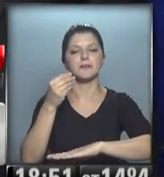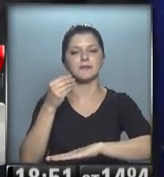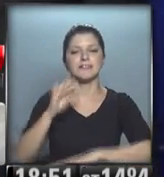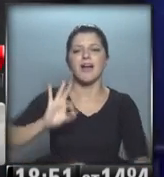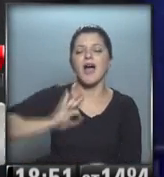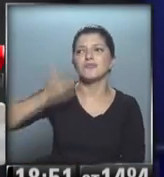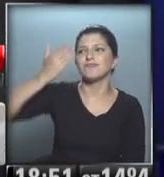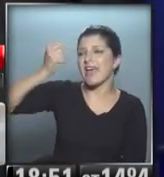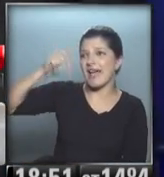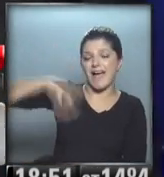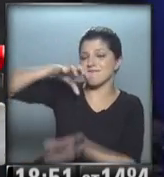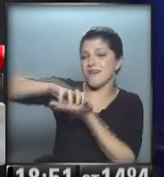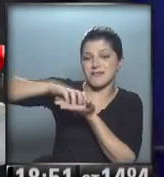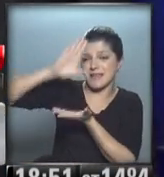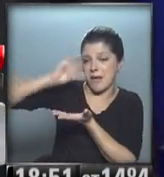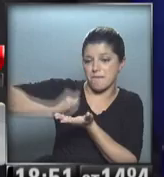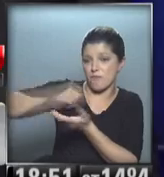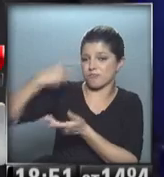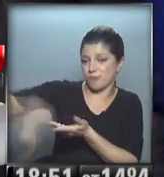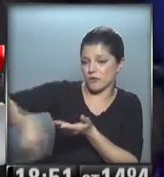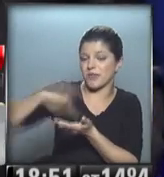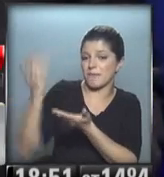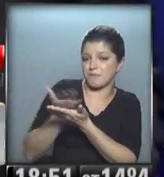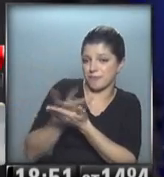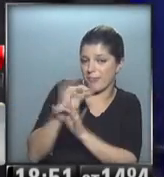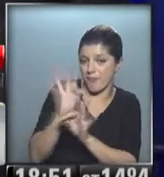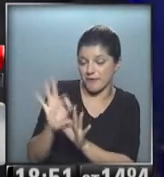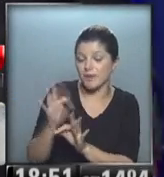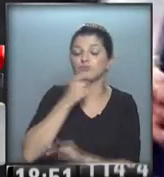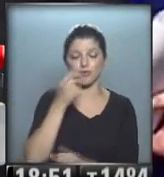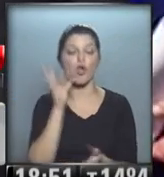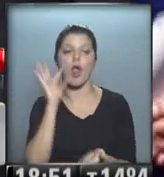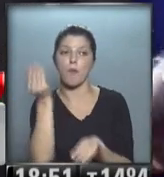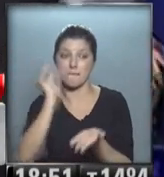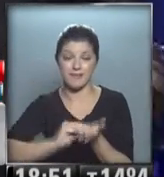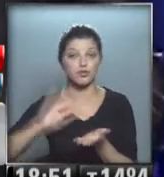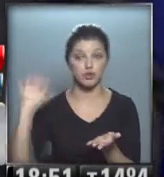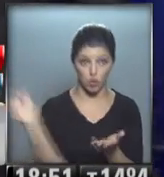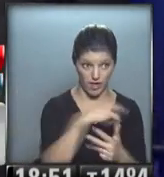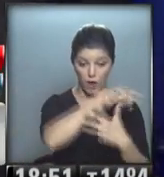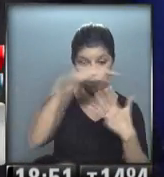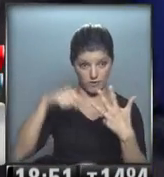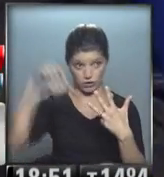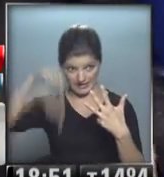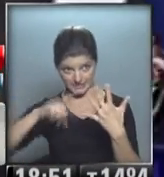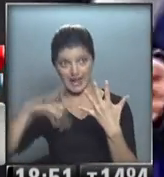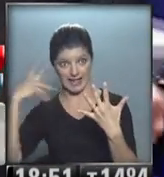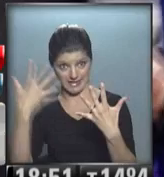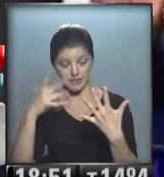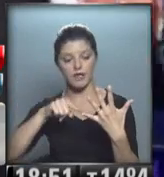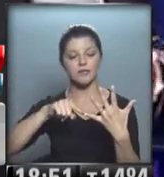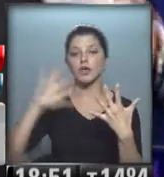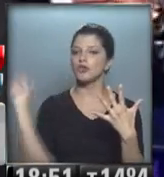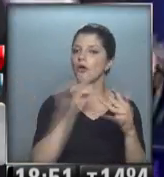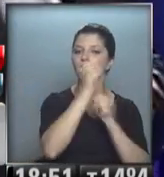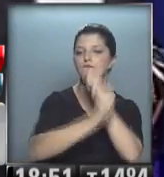una nueva fábrica militar. Yo le agrego un dato más. Todas las fábricas militares, las cuatro existentes y esta, están funcionando